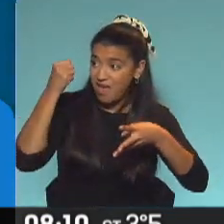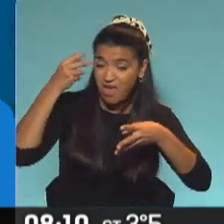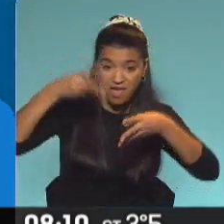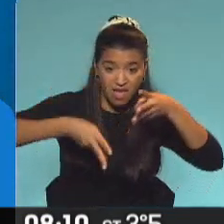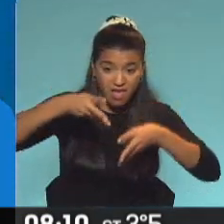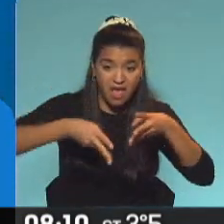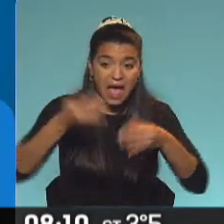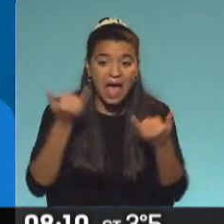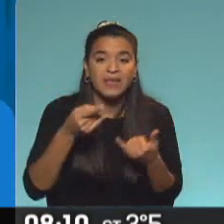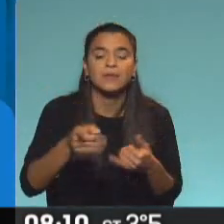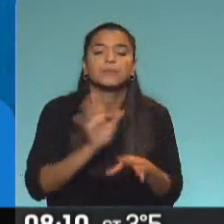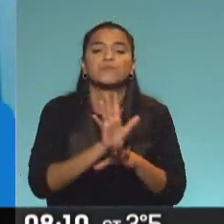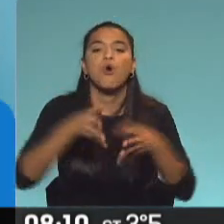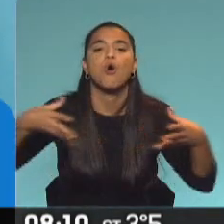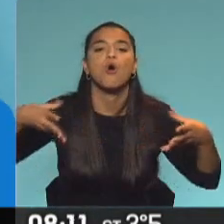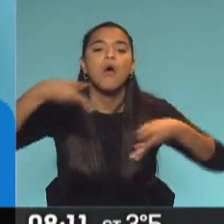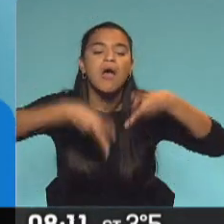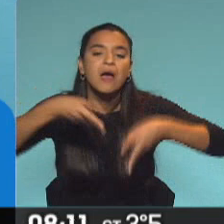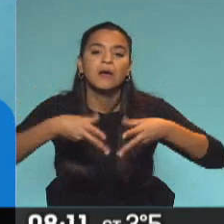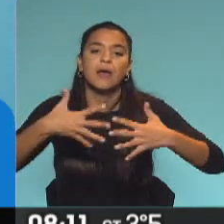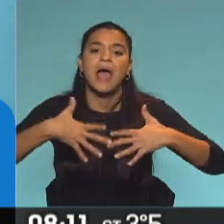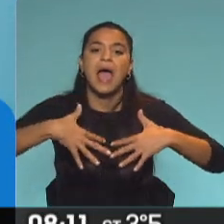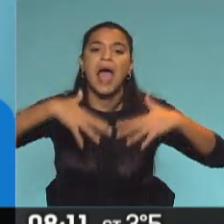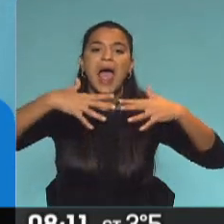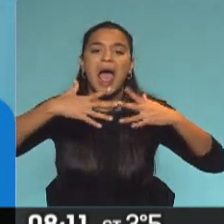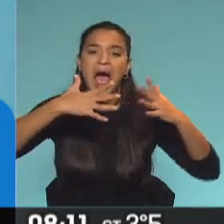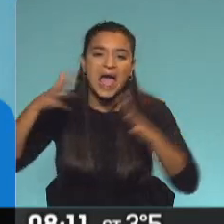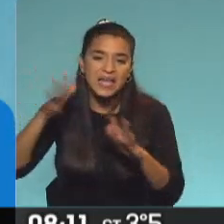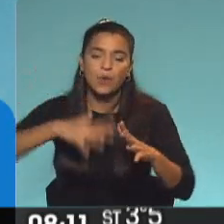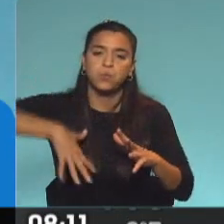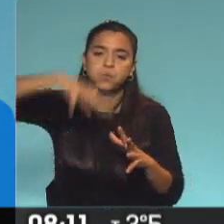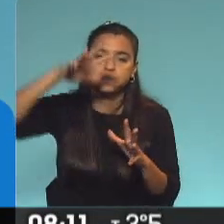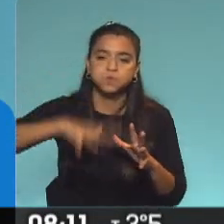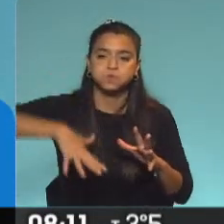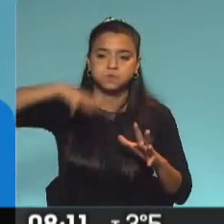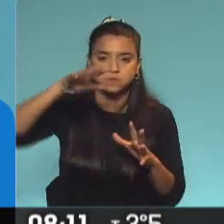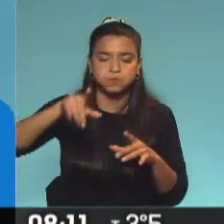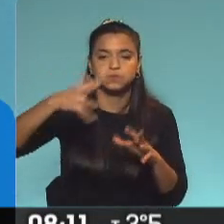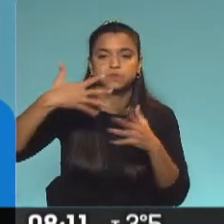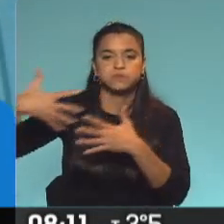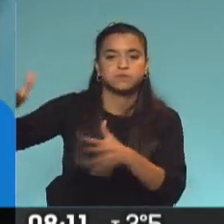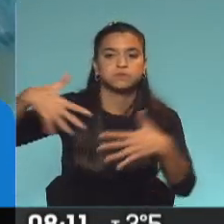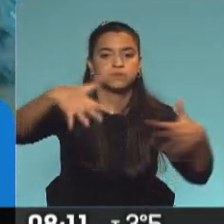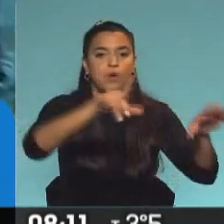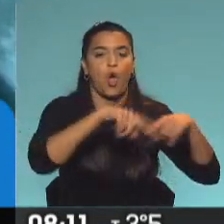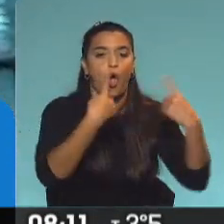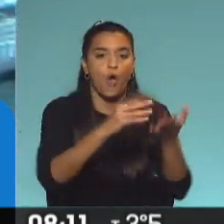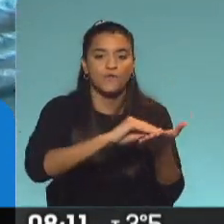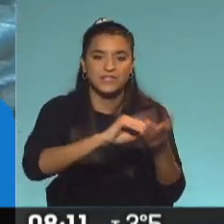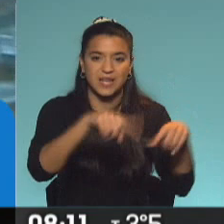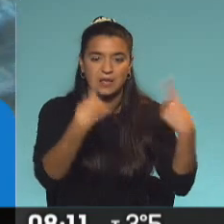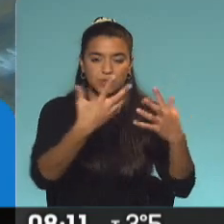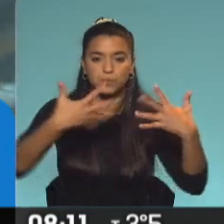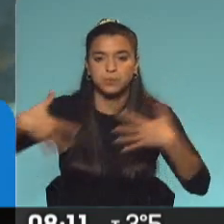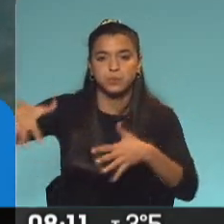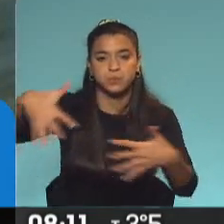mis espaldas es un equipo de aire, ¿no? Que ventila, refrigera las oficinas. Pero